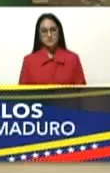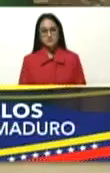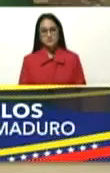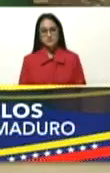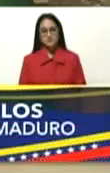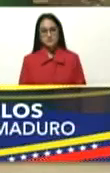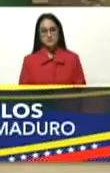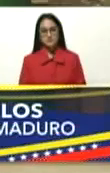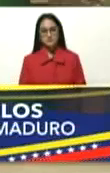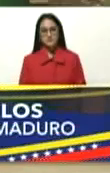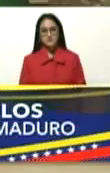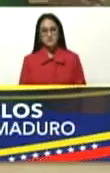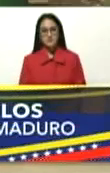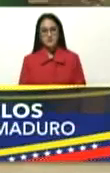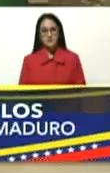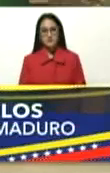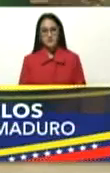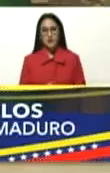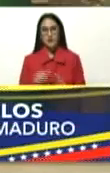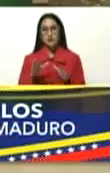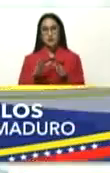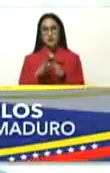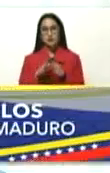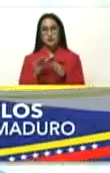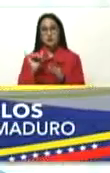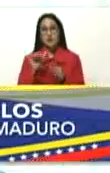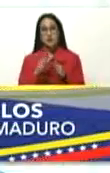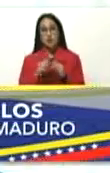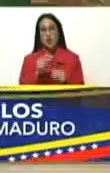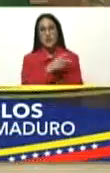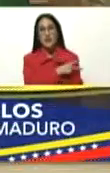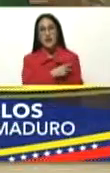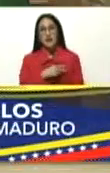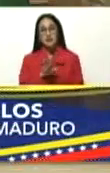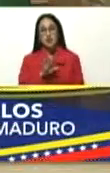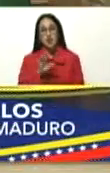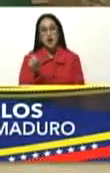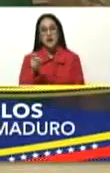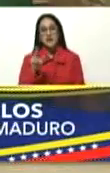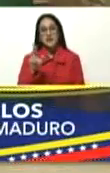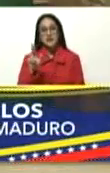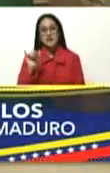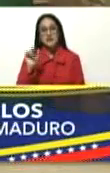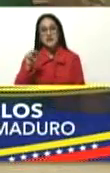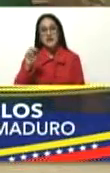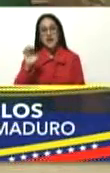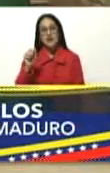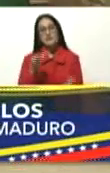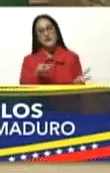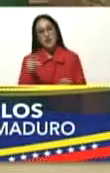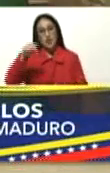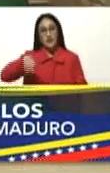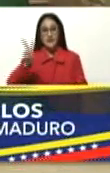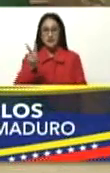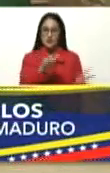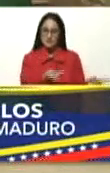y toda la delegación de Guinea-Bissau, bienvenidos a su patria, Venezuela.